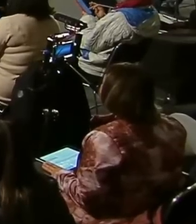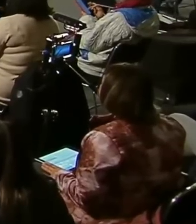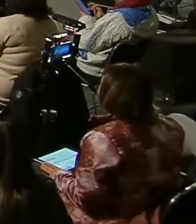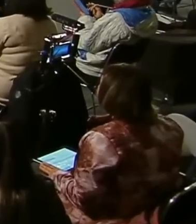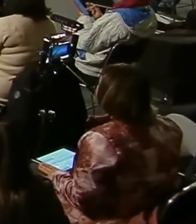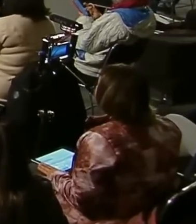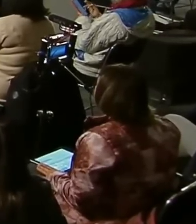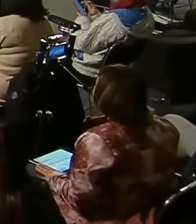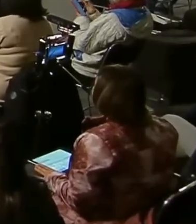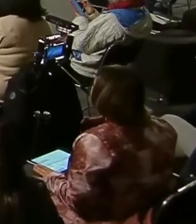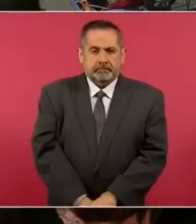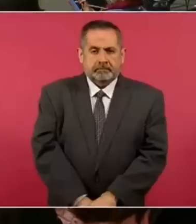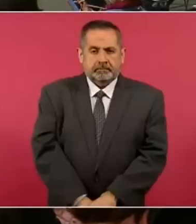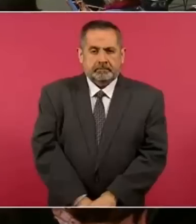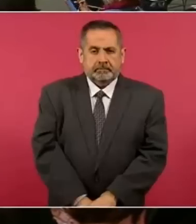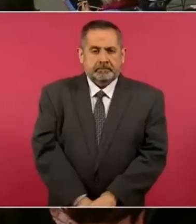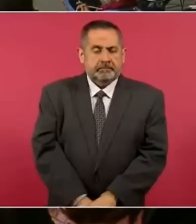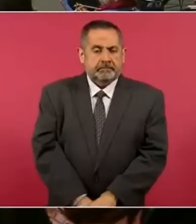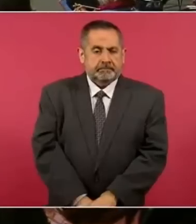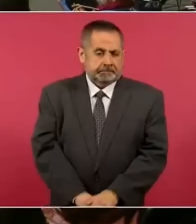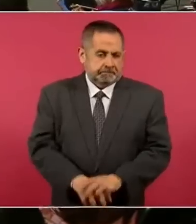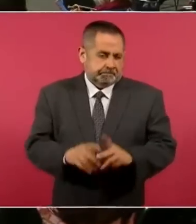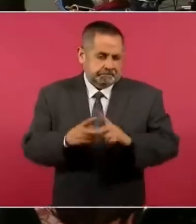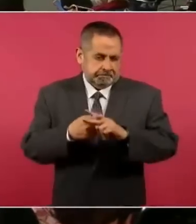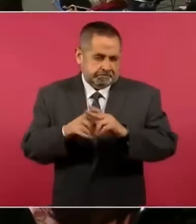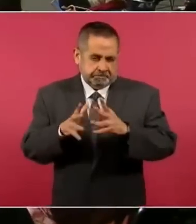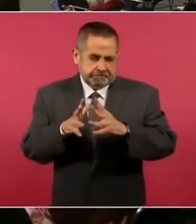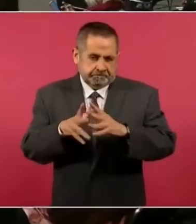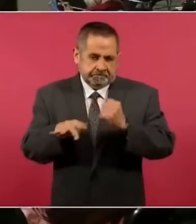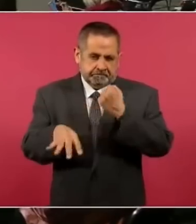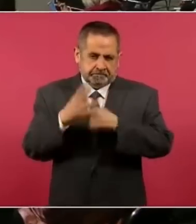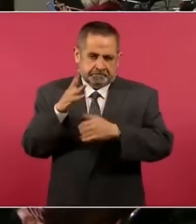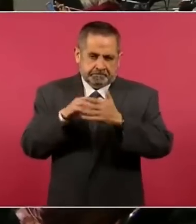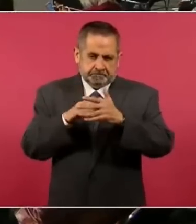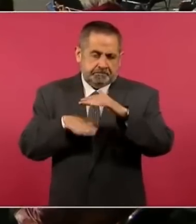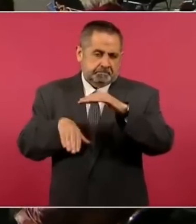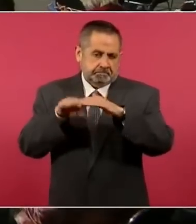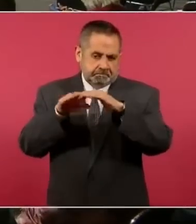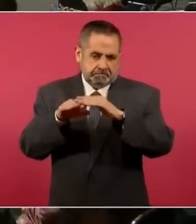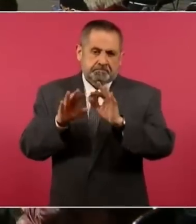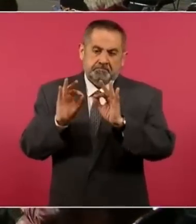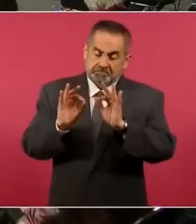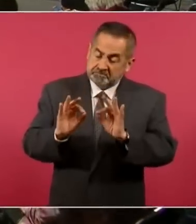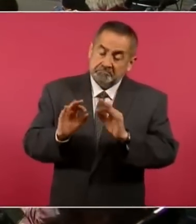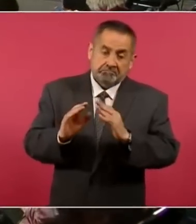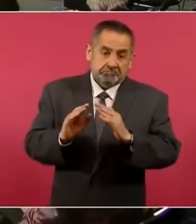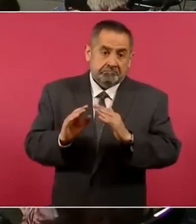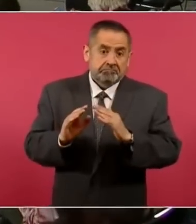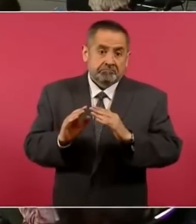También lo más alto que ha habido.